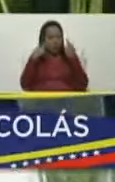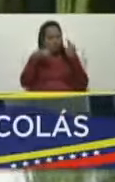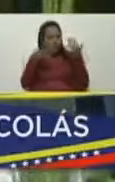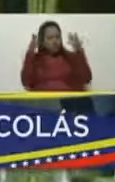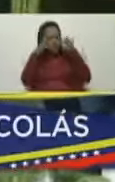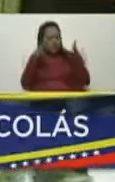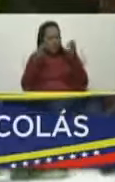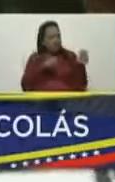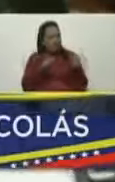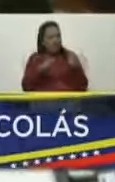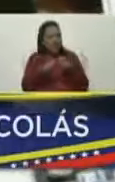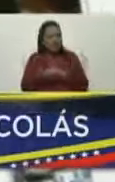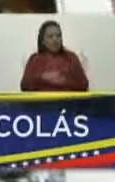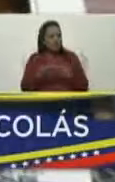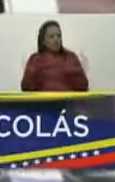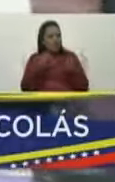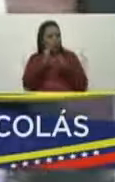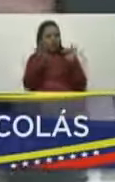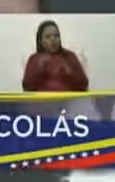José? ¿Qué tipo de corte?